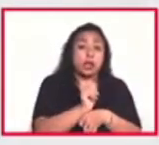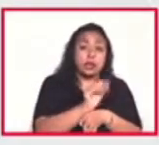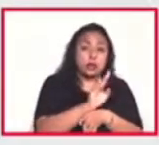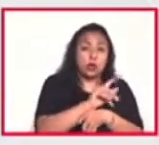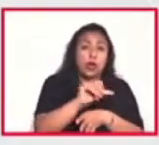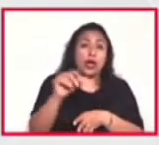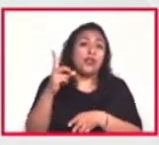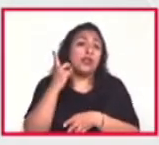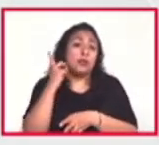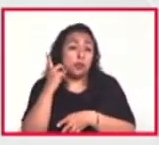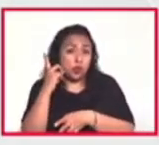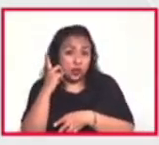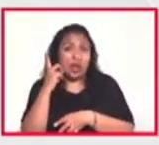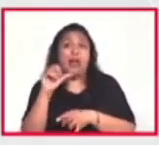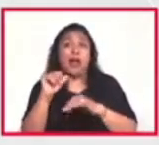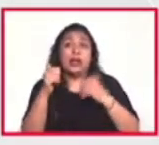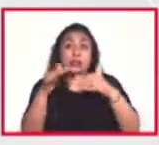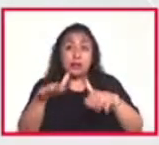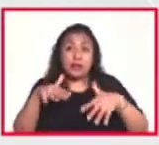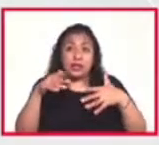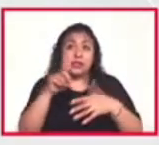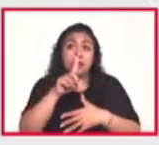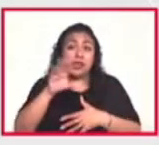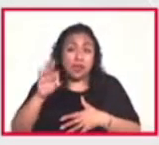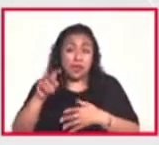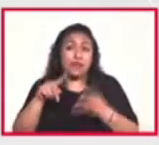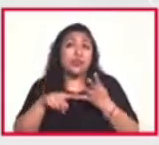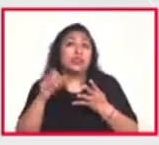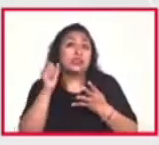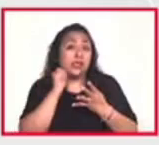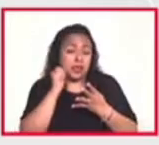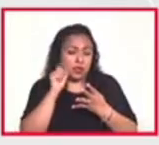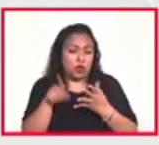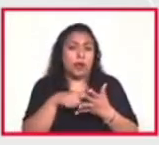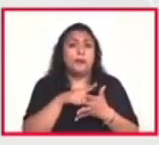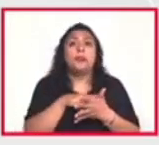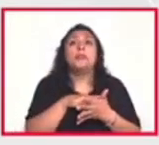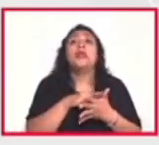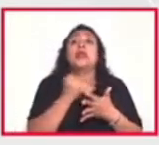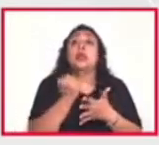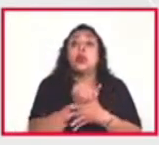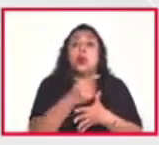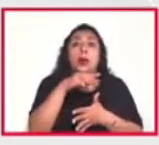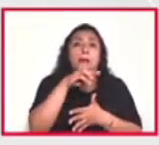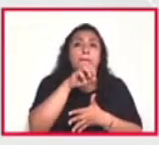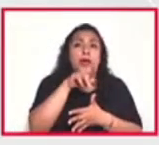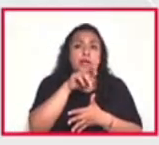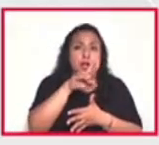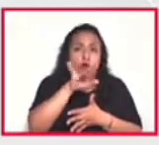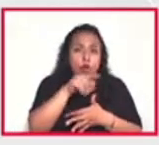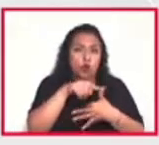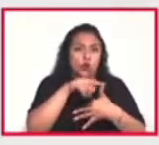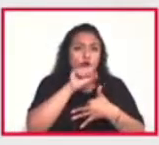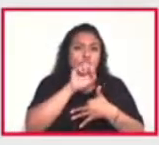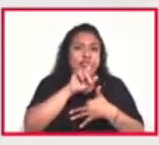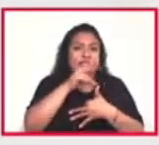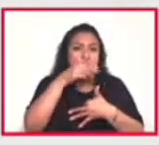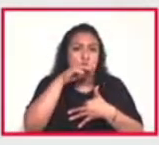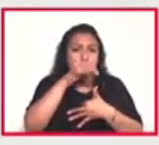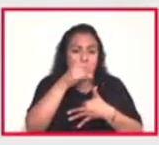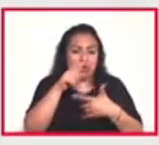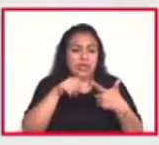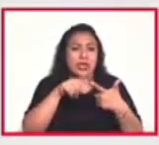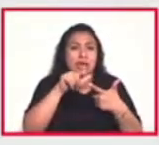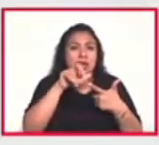diputada, asambleísta del Distrito Federal y senadora. También lo lograron María Rojo, Sergio Mayer y Laura